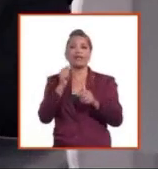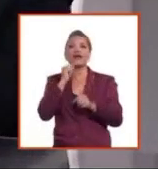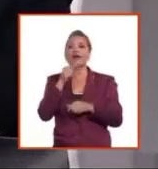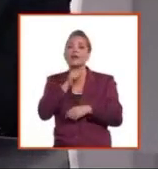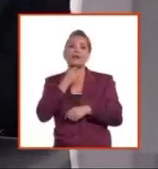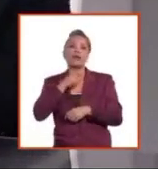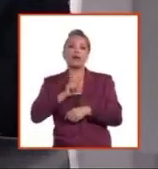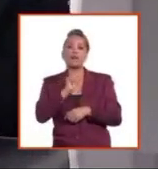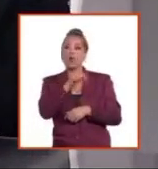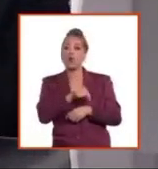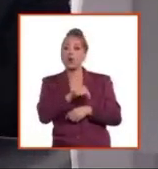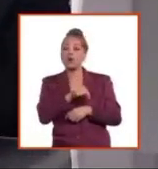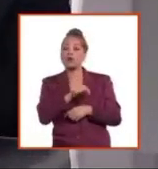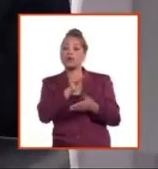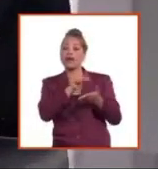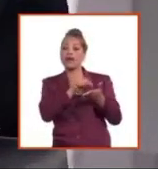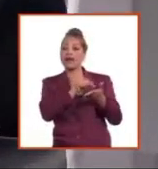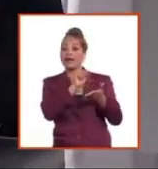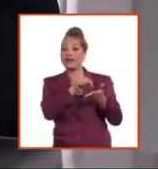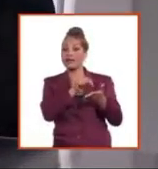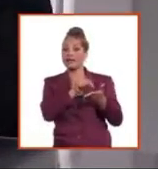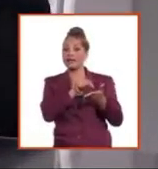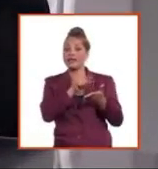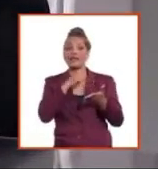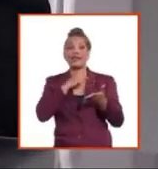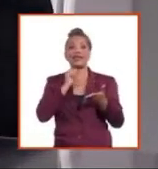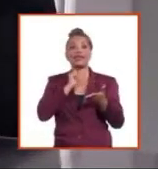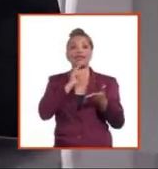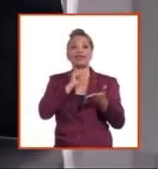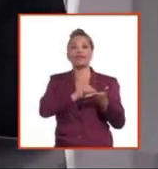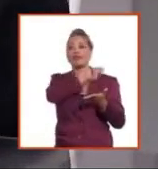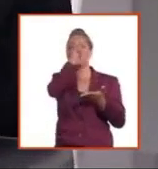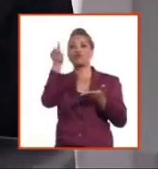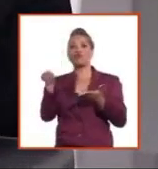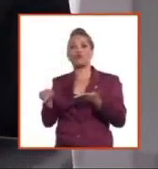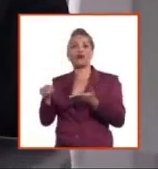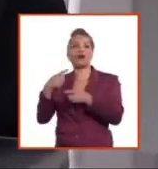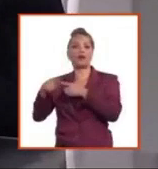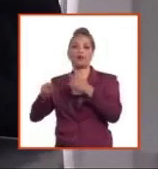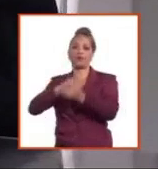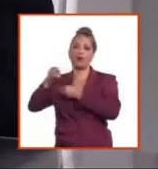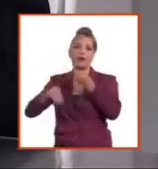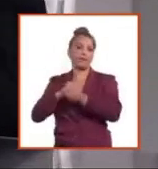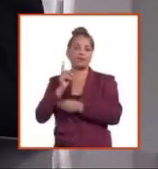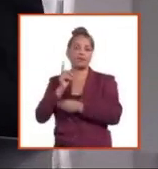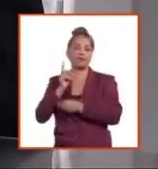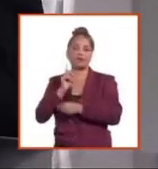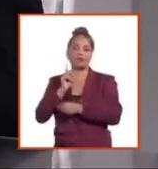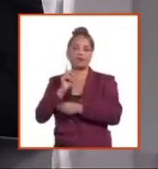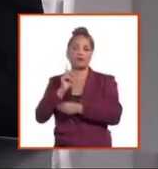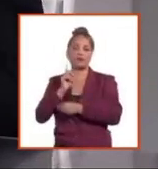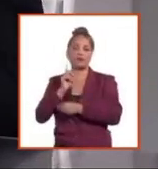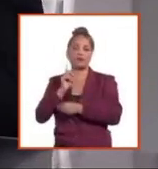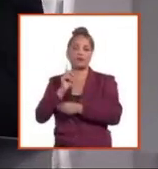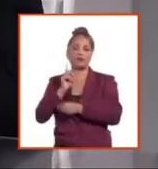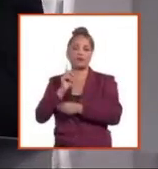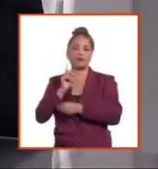hoy en el punto y aspirar a llegar a punto ve dando un salto ya tiene una trayectoria que tienes que recorrer